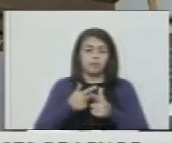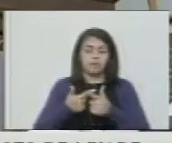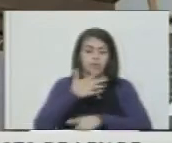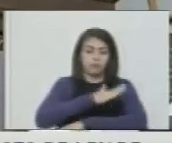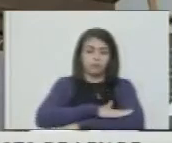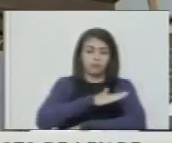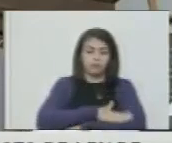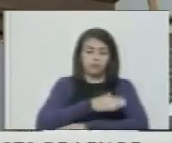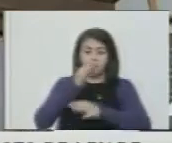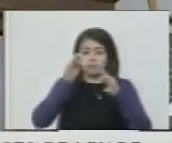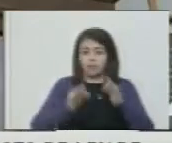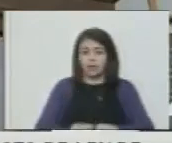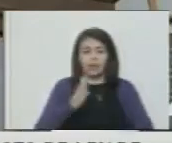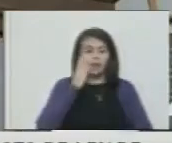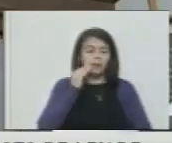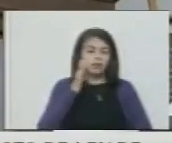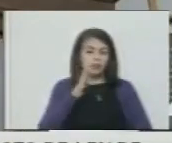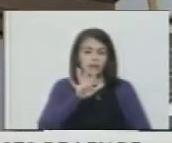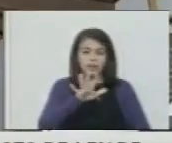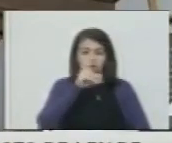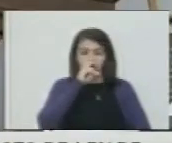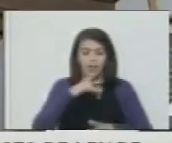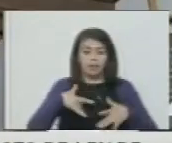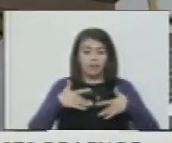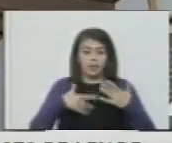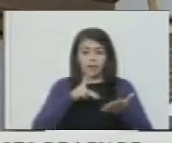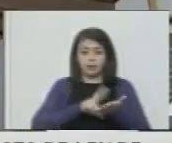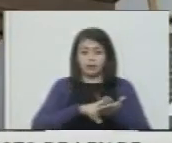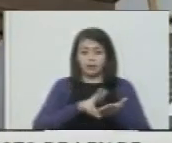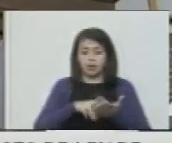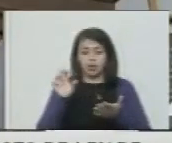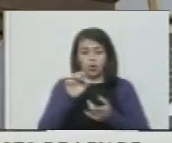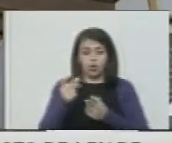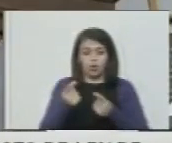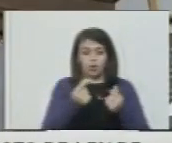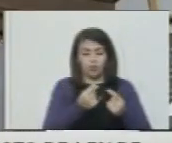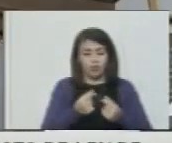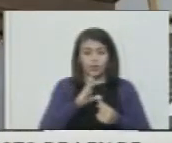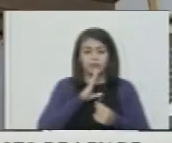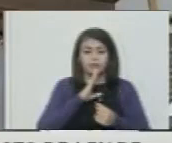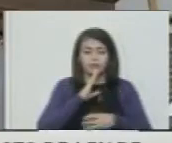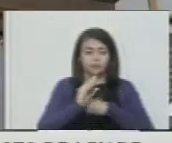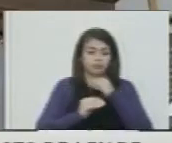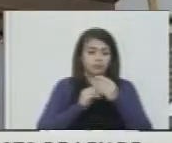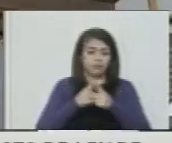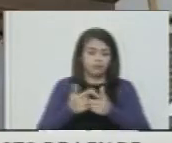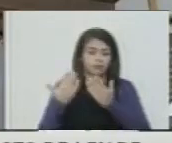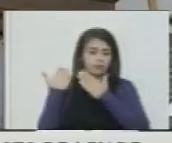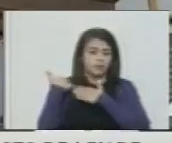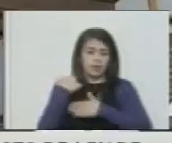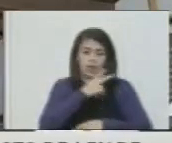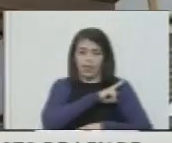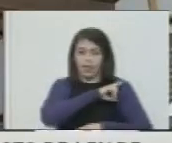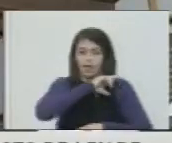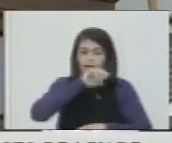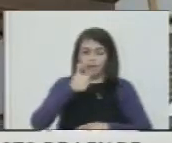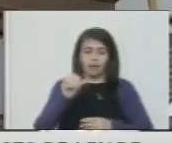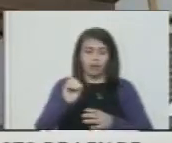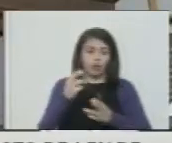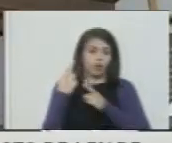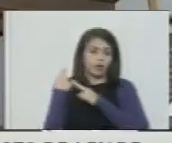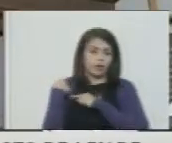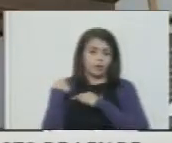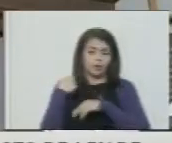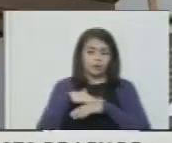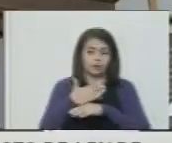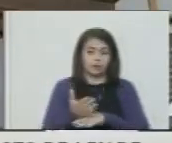moral, con experiencia no menor de 5 años en la actividad aseguradora o financiera y haber ejercido cargos gerenciales o